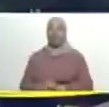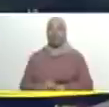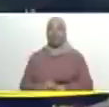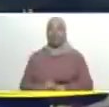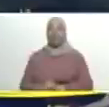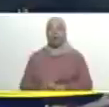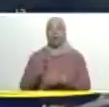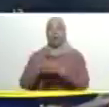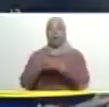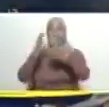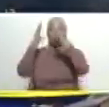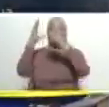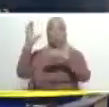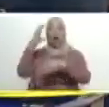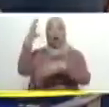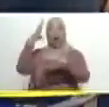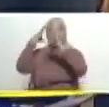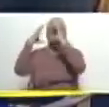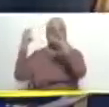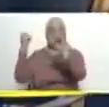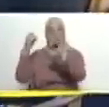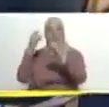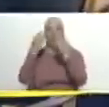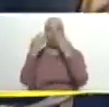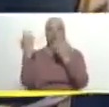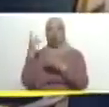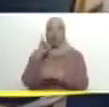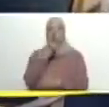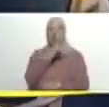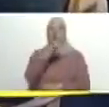compañero canciller Iván Gil,